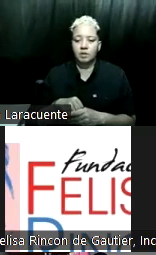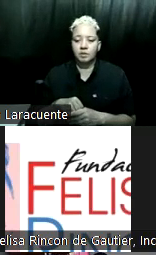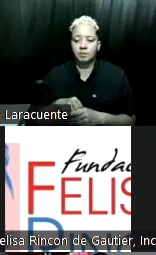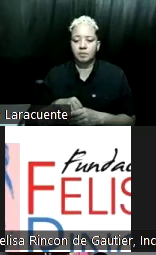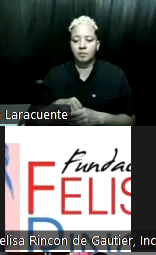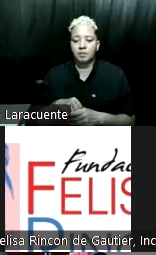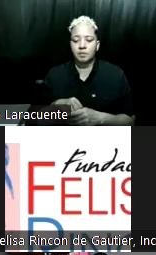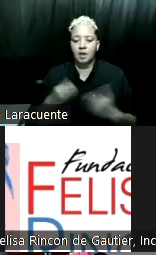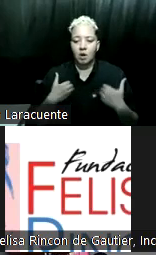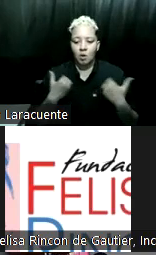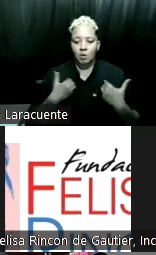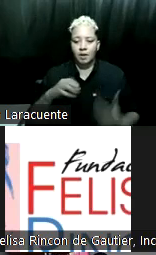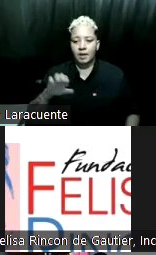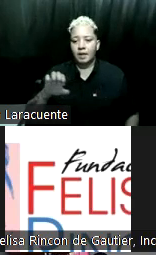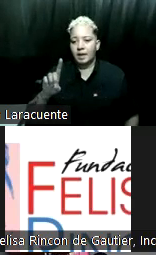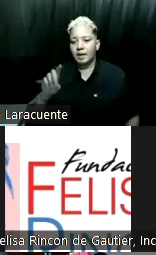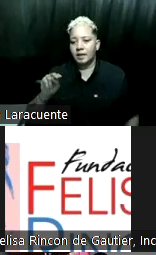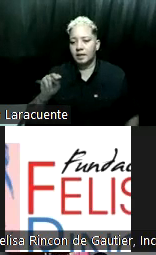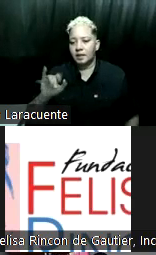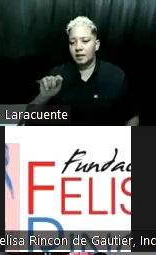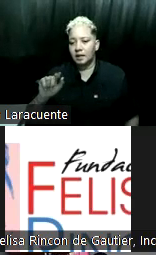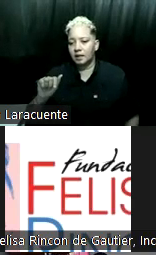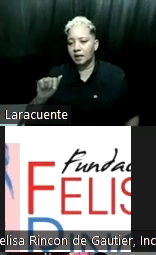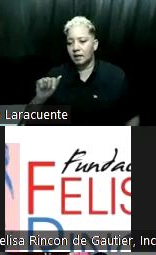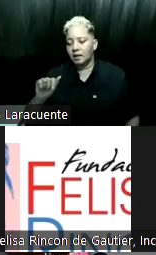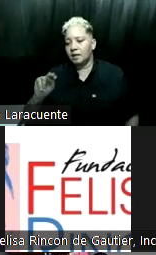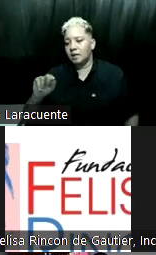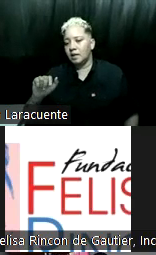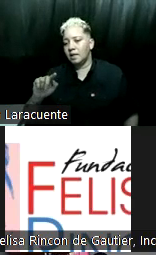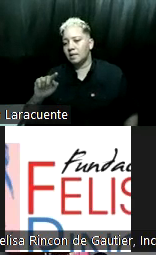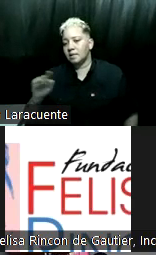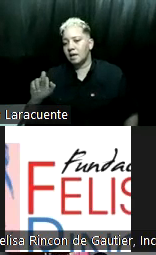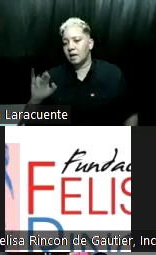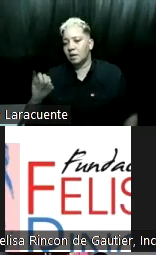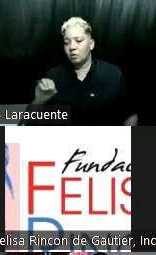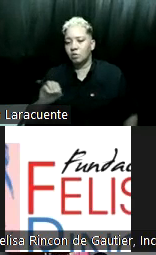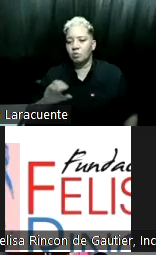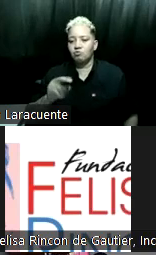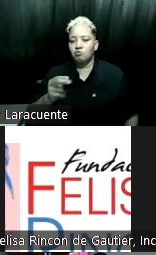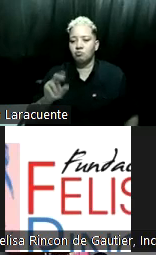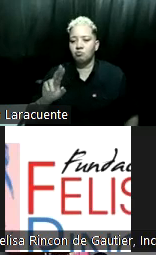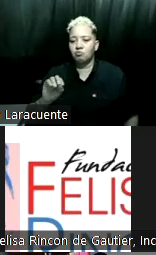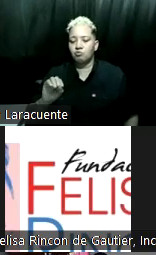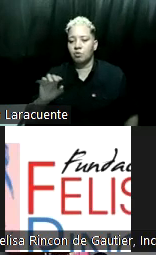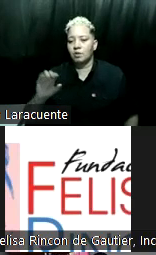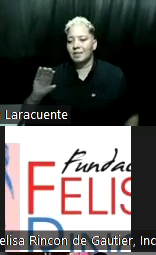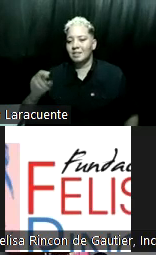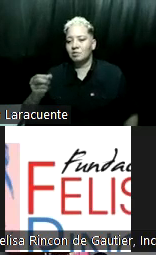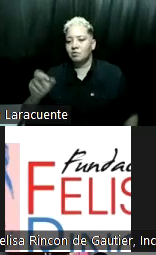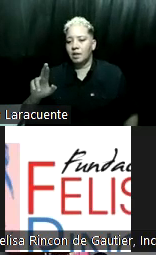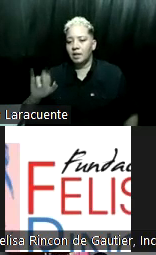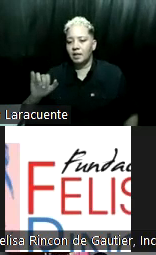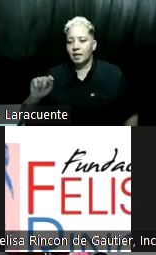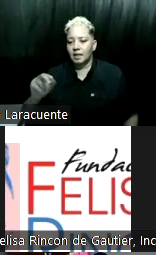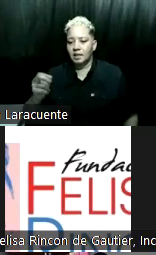que incluía a la joven Ernita Nazario, a Chucho Avellanet, Charitín Goico, la Orquesta Panamericana